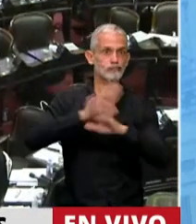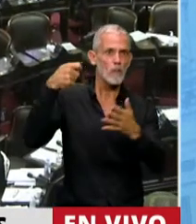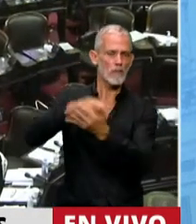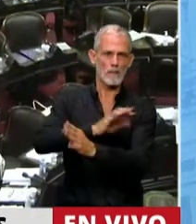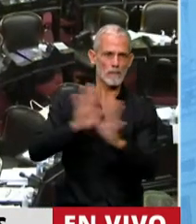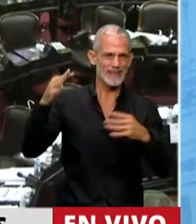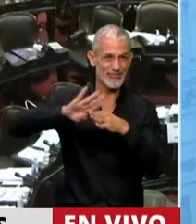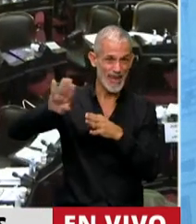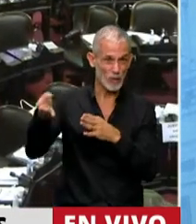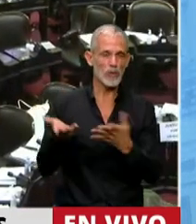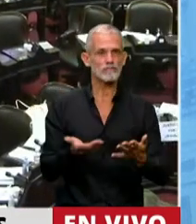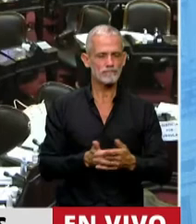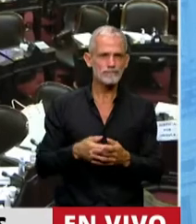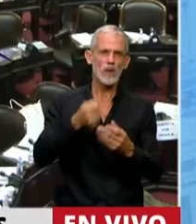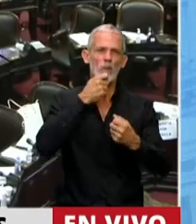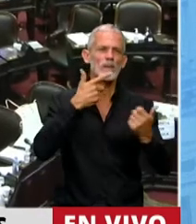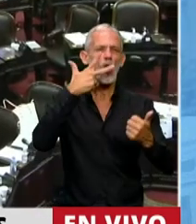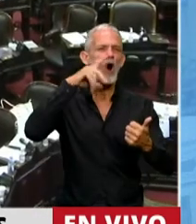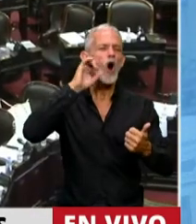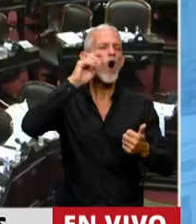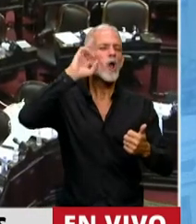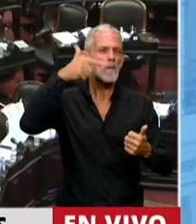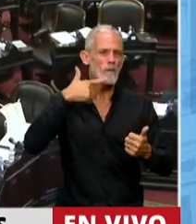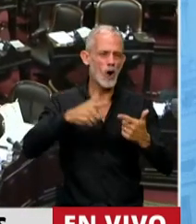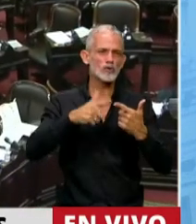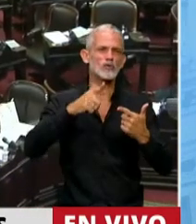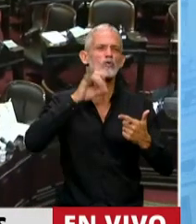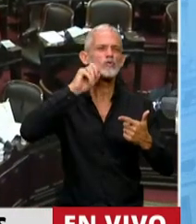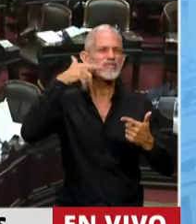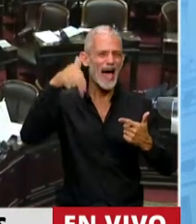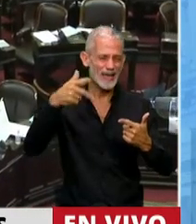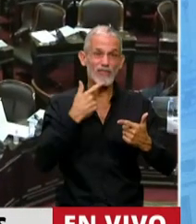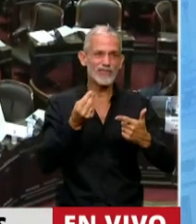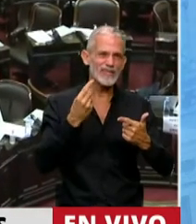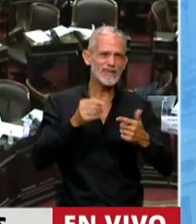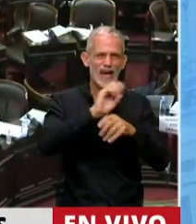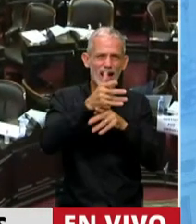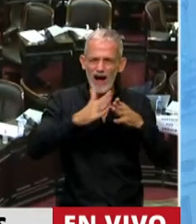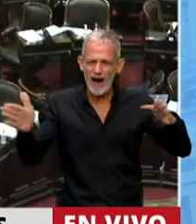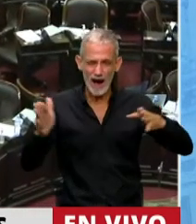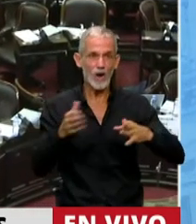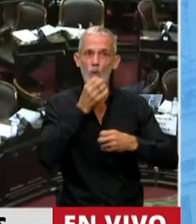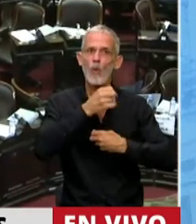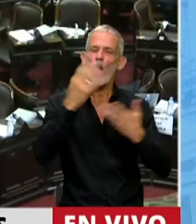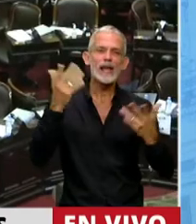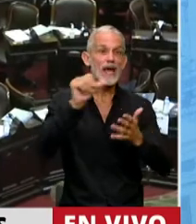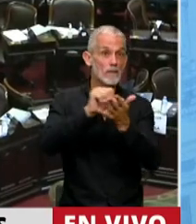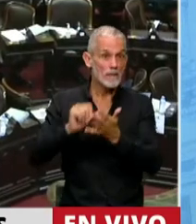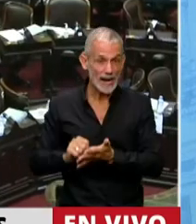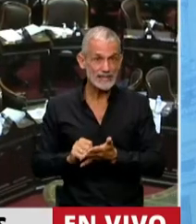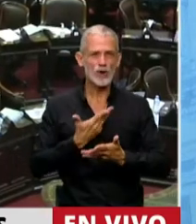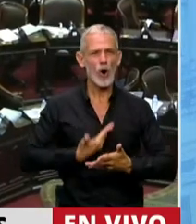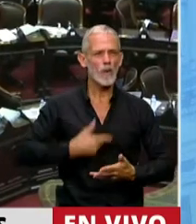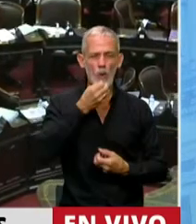deuda. Y especialistas como Alejandro Olmos, Eric Toussaint dicen, en el medio de una pandemia, cualquier país y